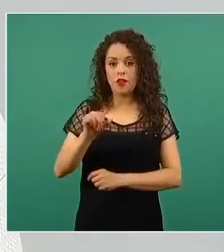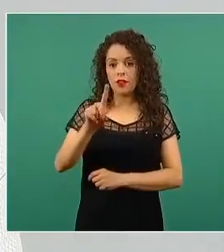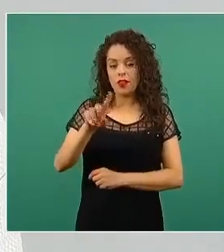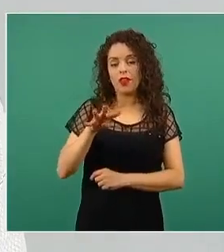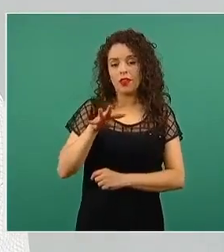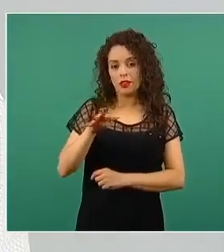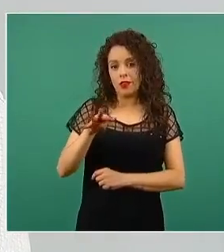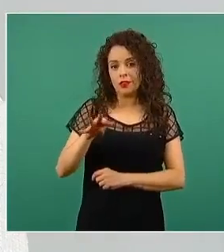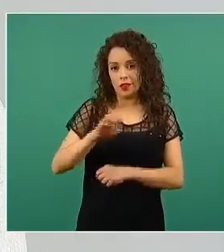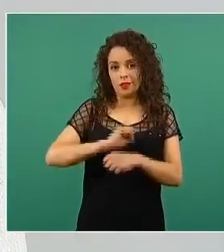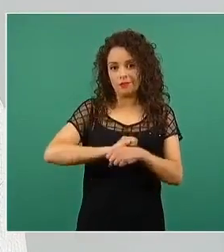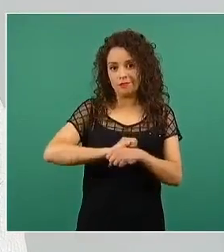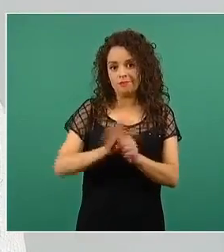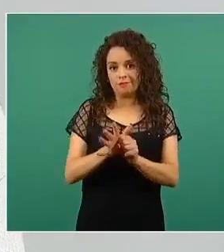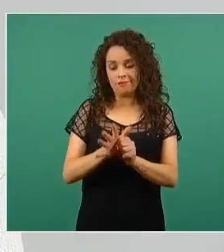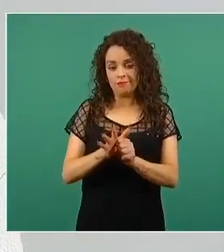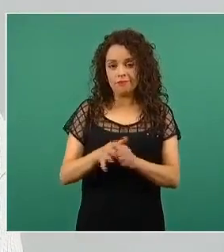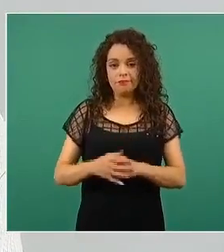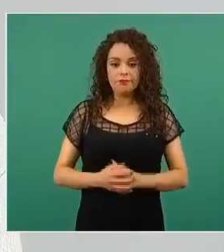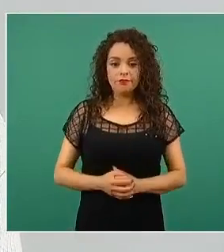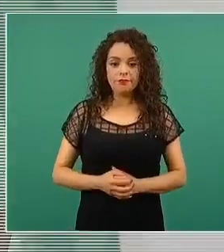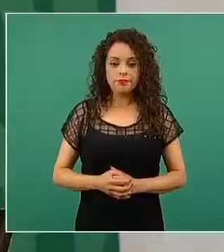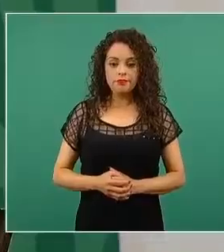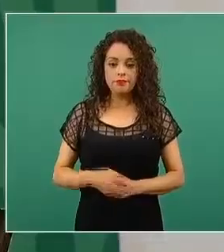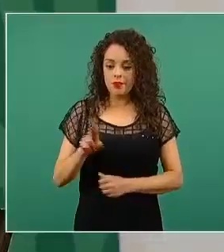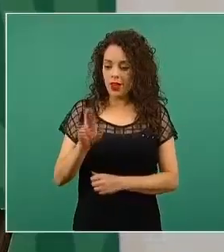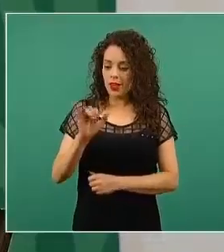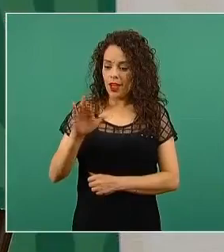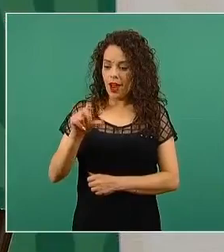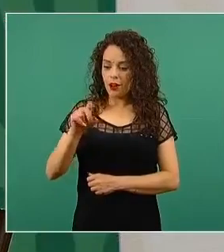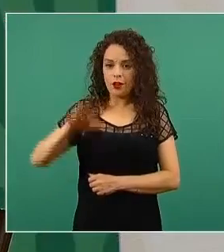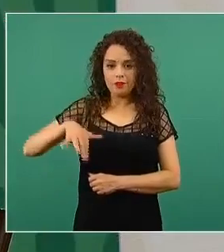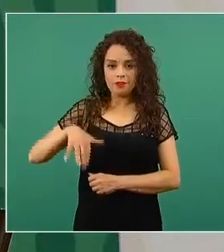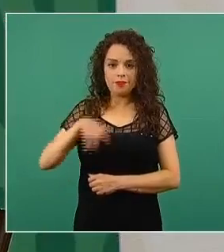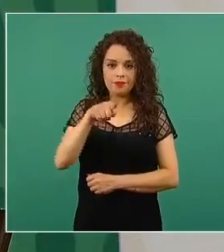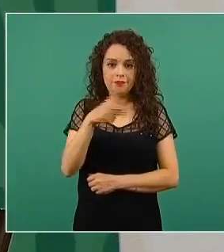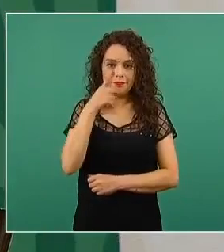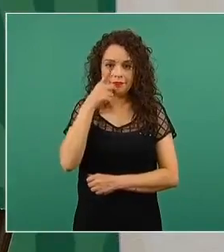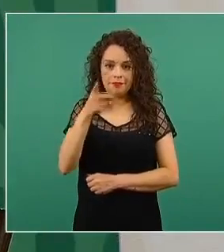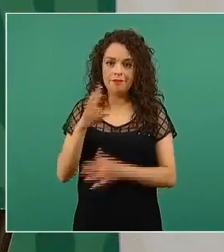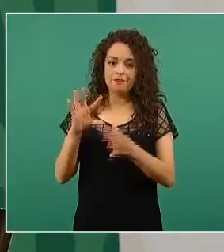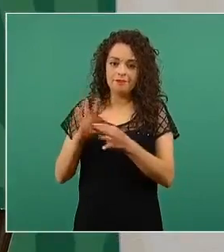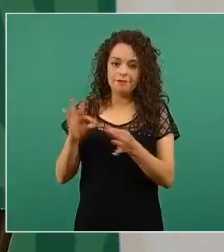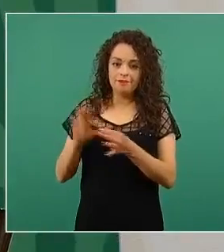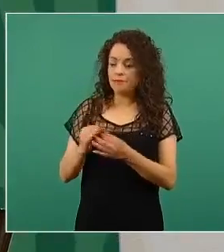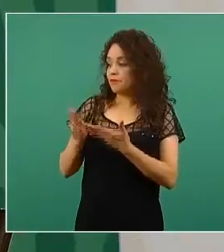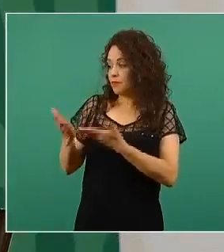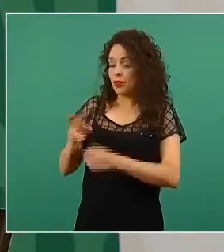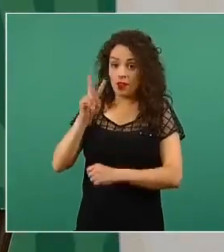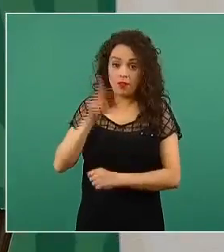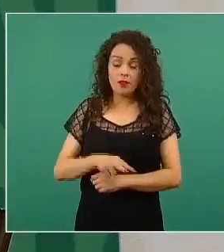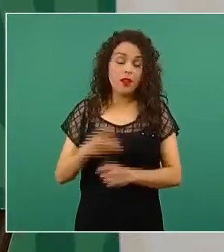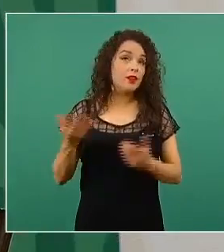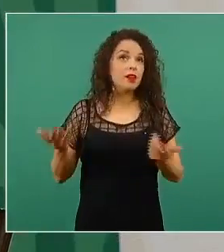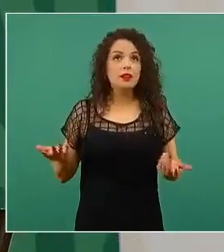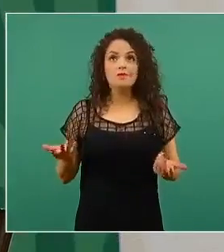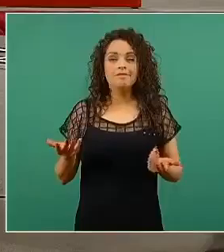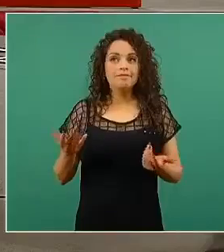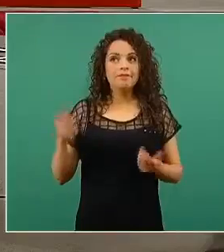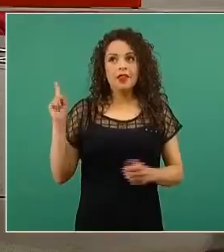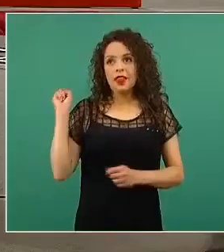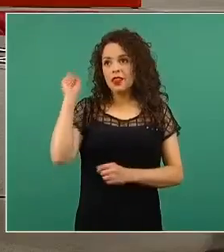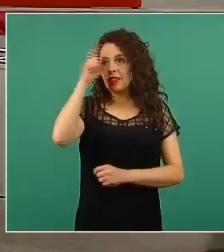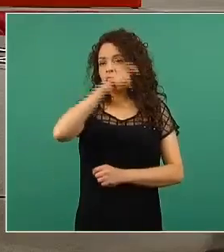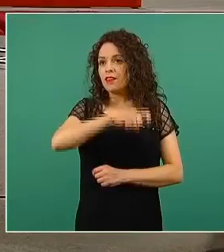COVID-19, que como lo comentaba Ricardo, obviamente ha tenido retos y ha representado